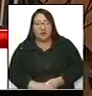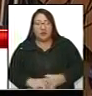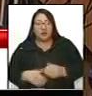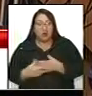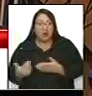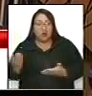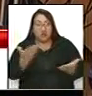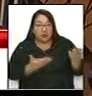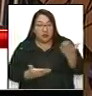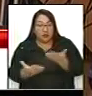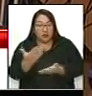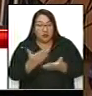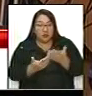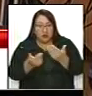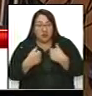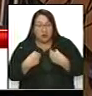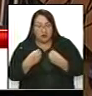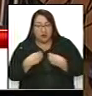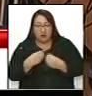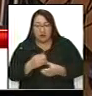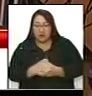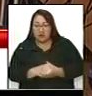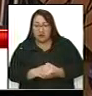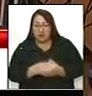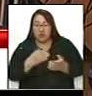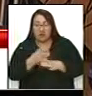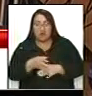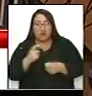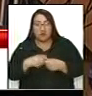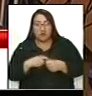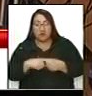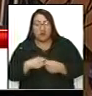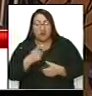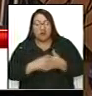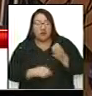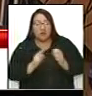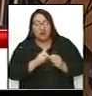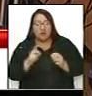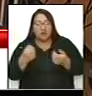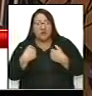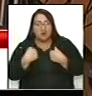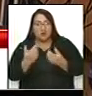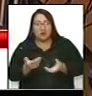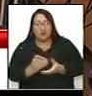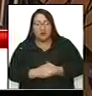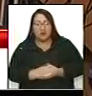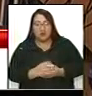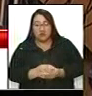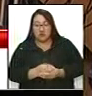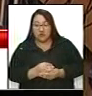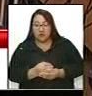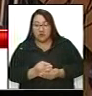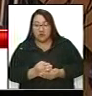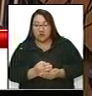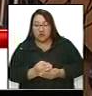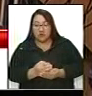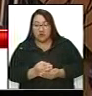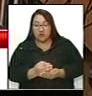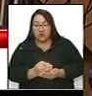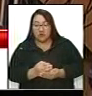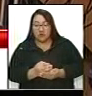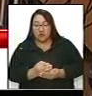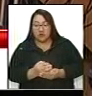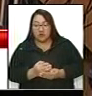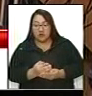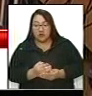que ustedes nos hagan llegar a través de la participación que cada uno de ustedes tendrá en el desarrollo de la mesa